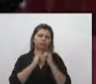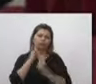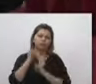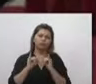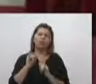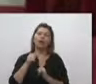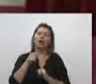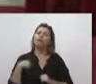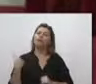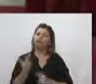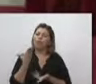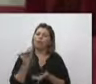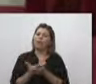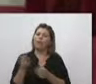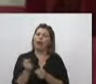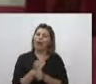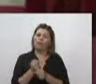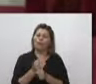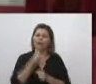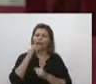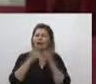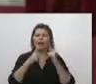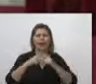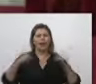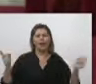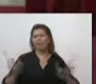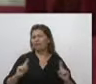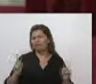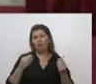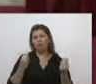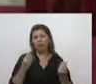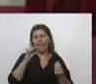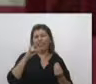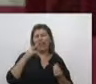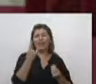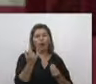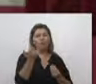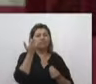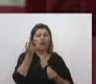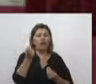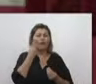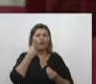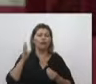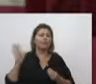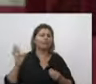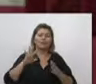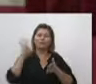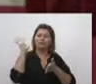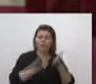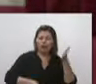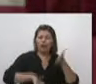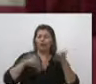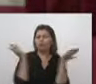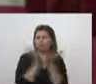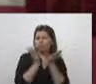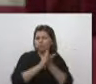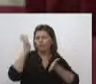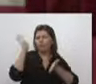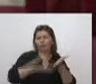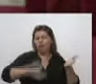que había propuesto justamente este artículo, que es el 140, inciso 7, y que tenía que ver con posponer por tiempo determinado